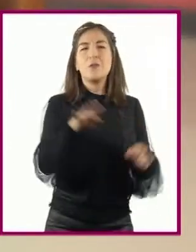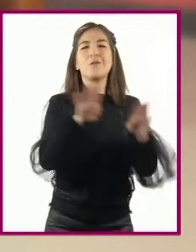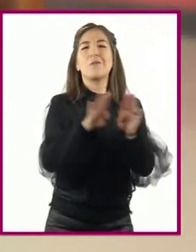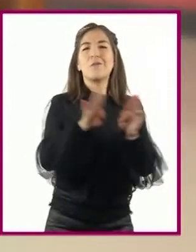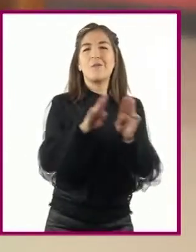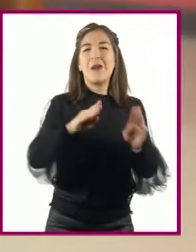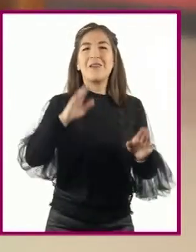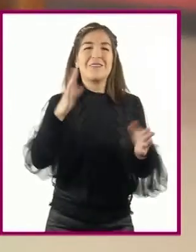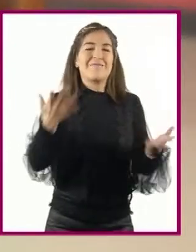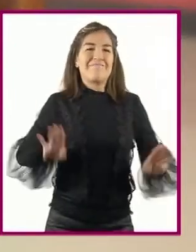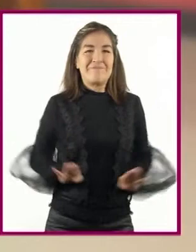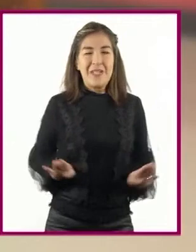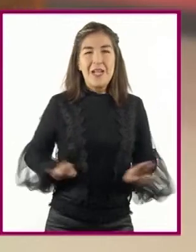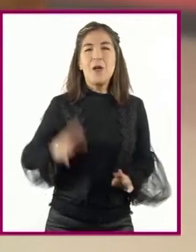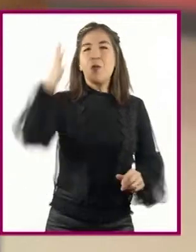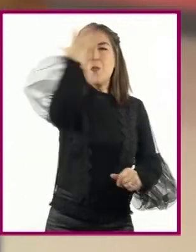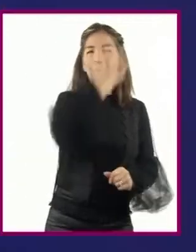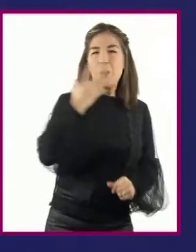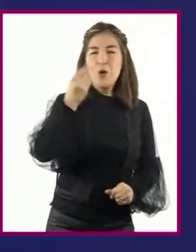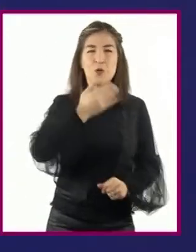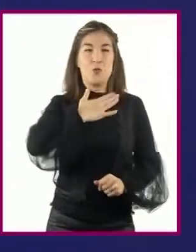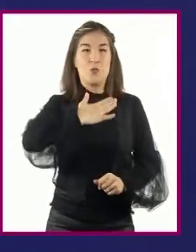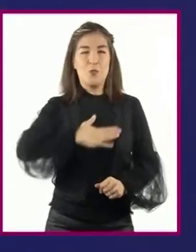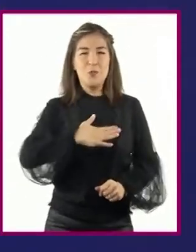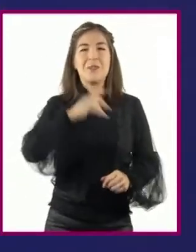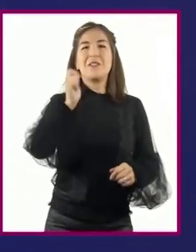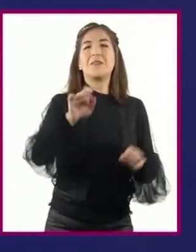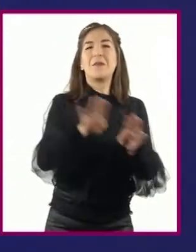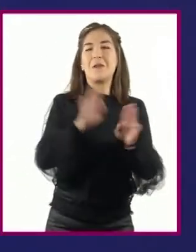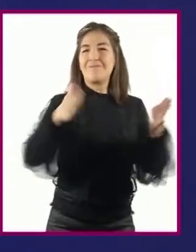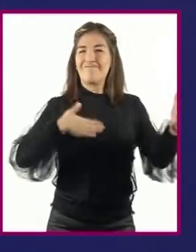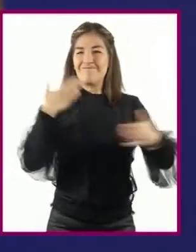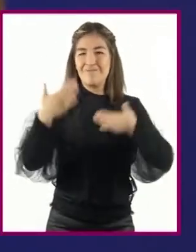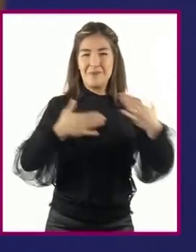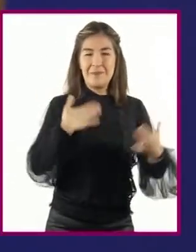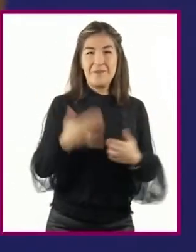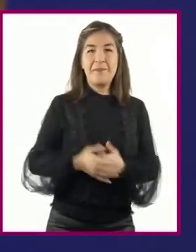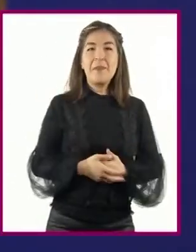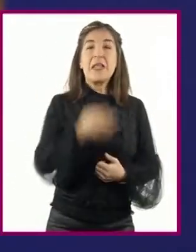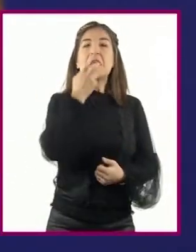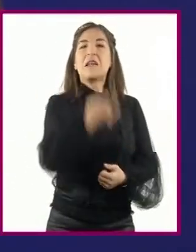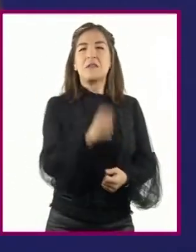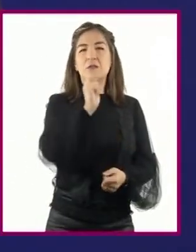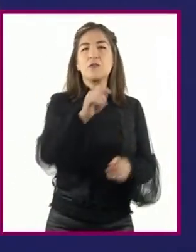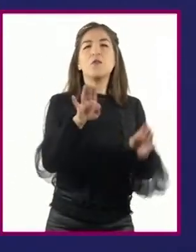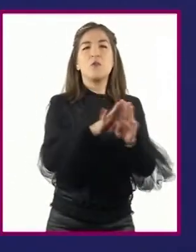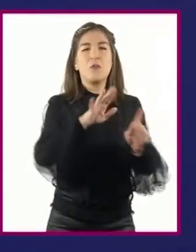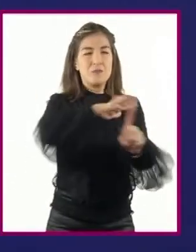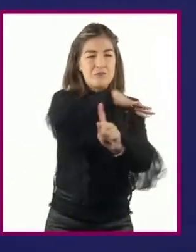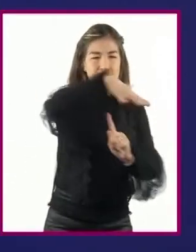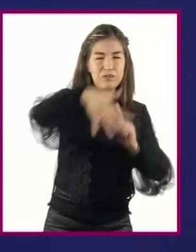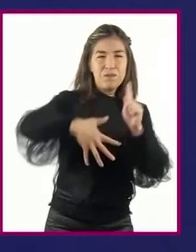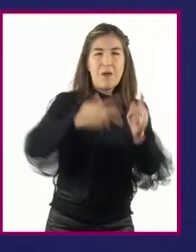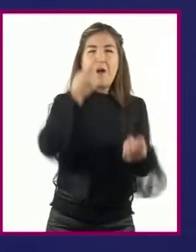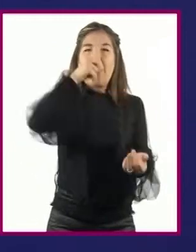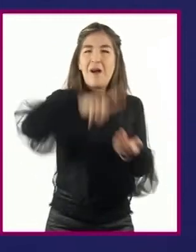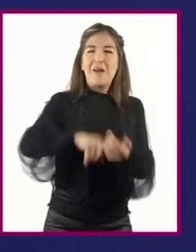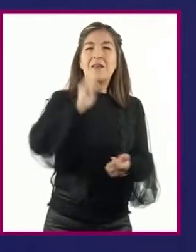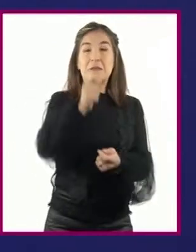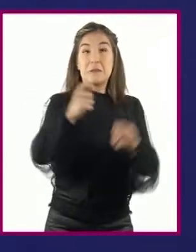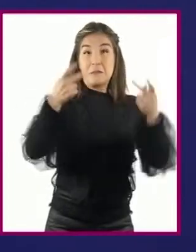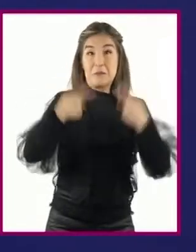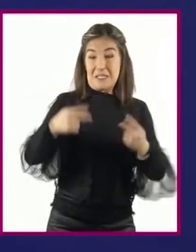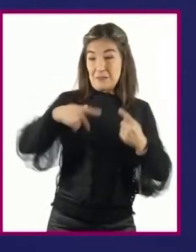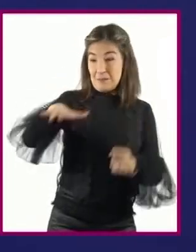armonía, la justicia y la belleza. Esa visión del cosmos pasó a través de los